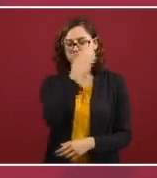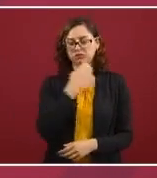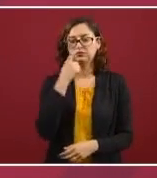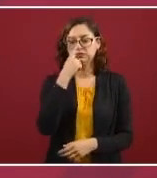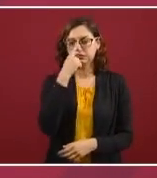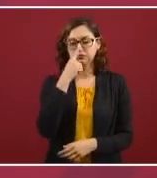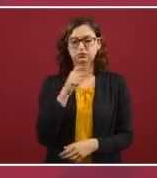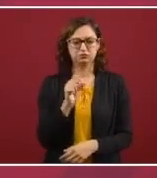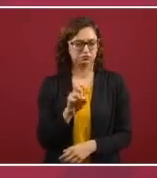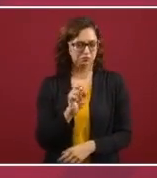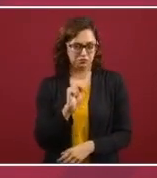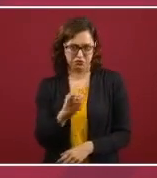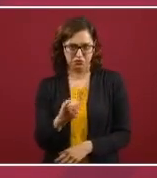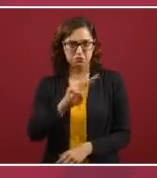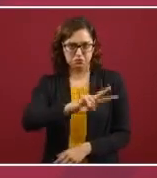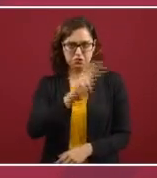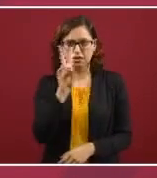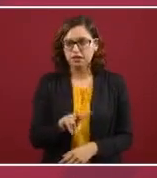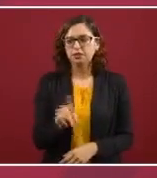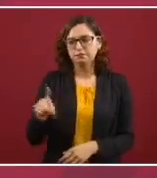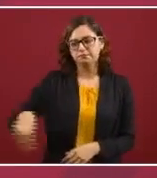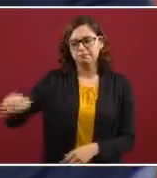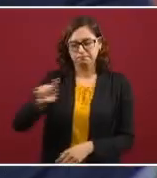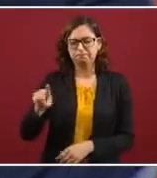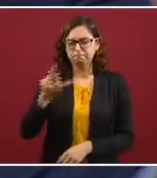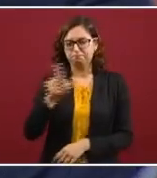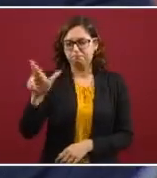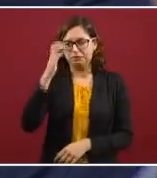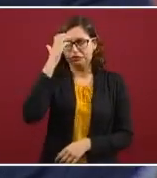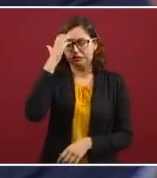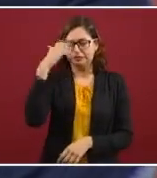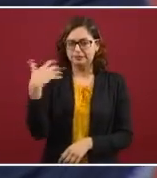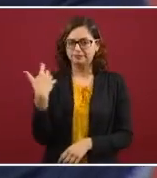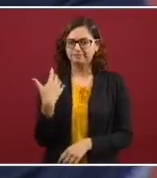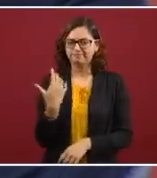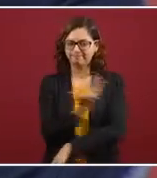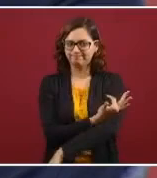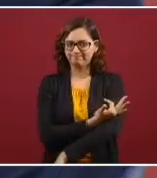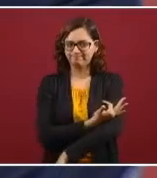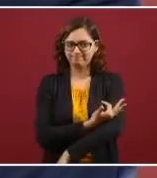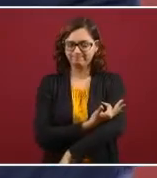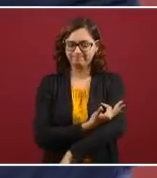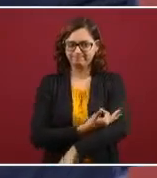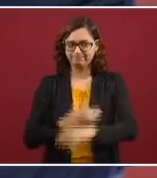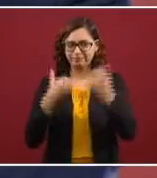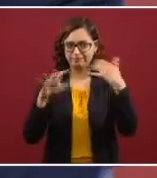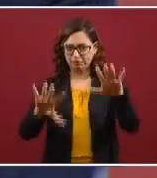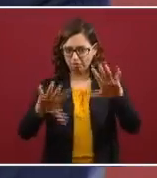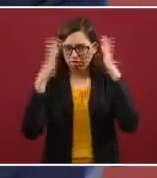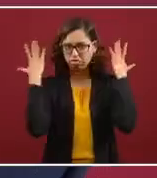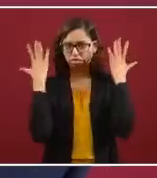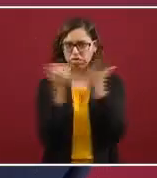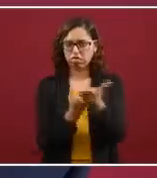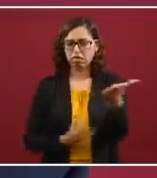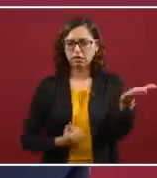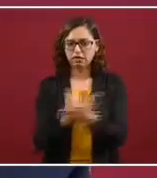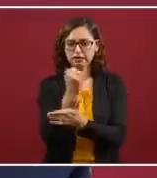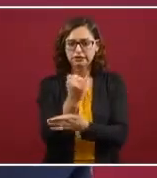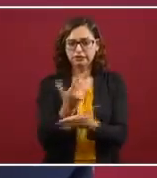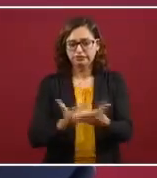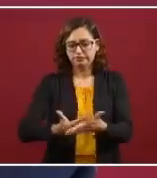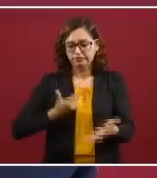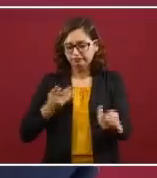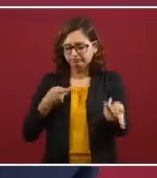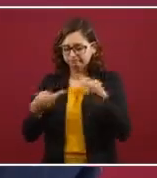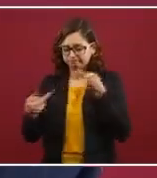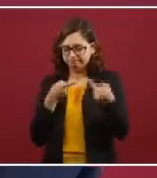en efecto, de que fue una acción precipitada, no previeron lo suficiente,